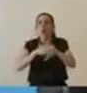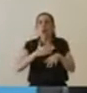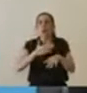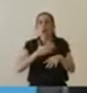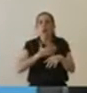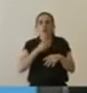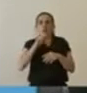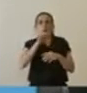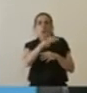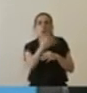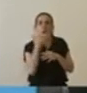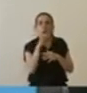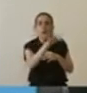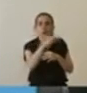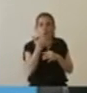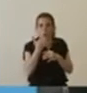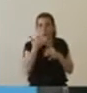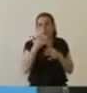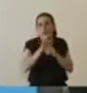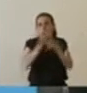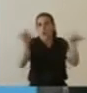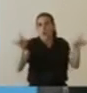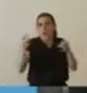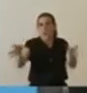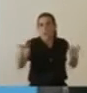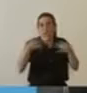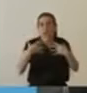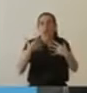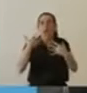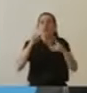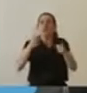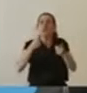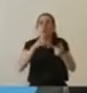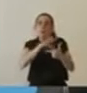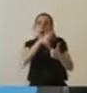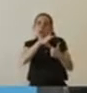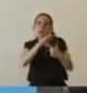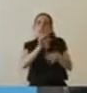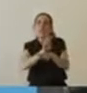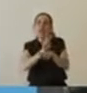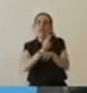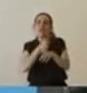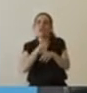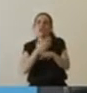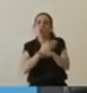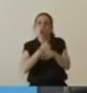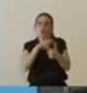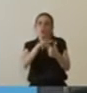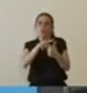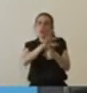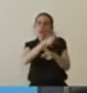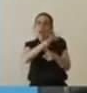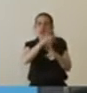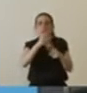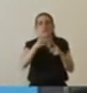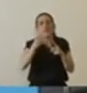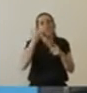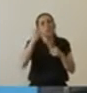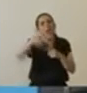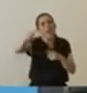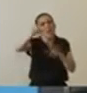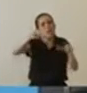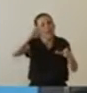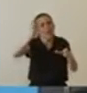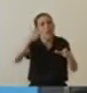mecanismo muy similar y tiene un mecanismo de prevención muy similar, insistir en las medidas de prevención que ya tanto ha escuchado la comunidad. Pero no es